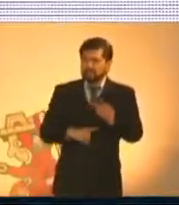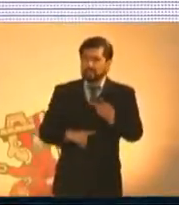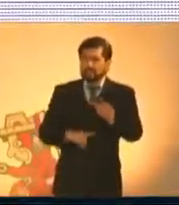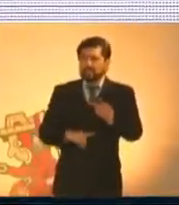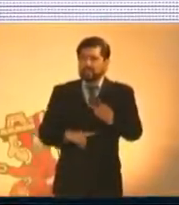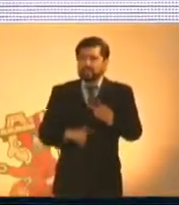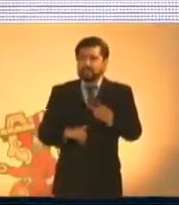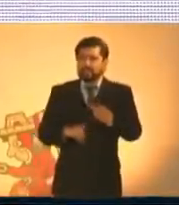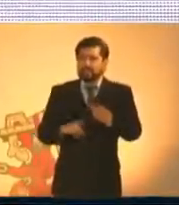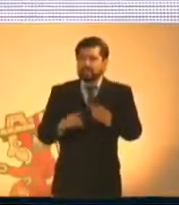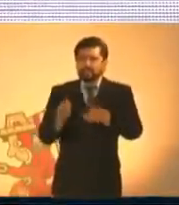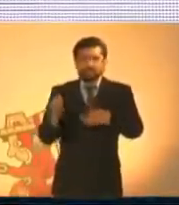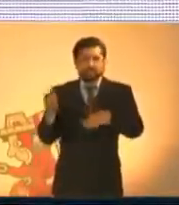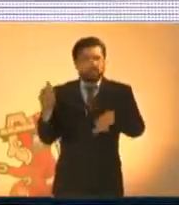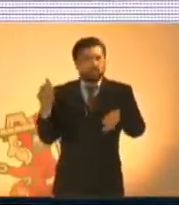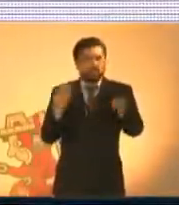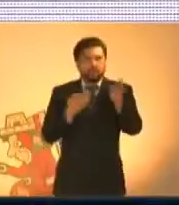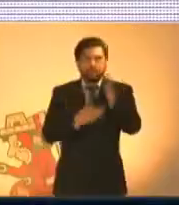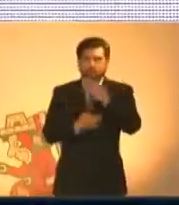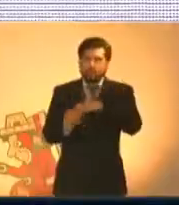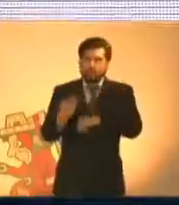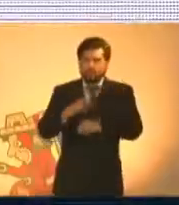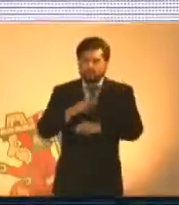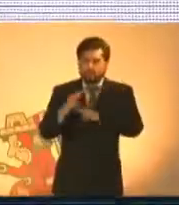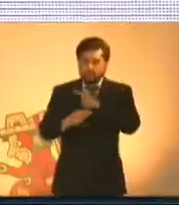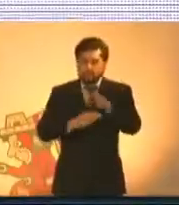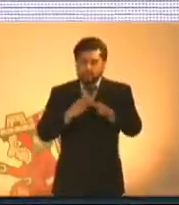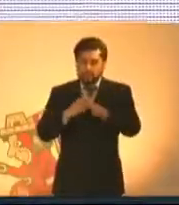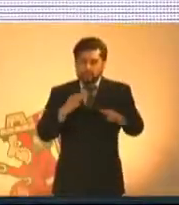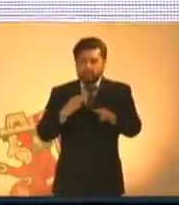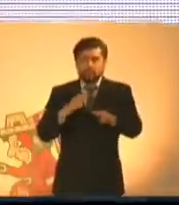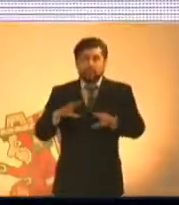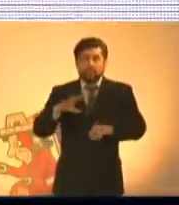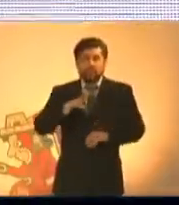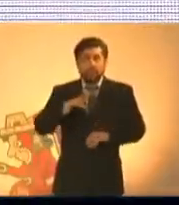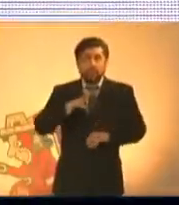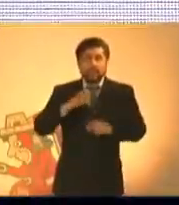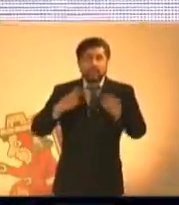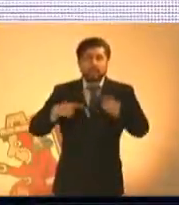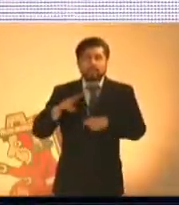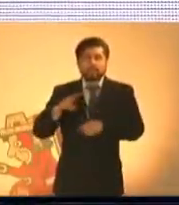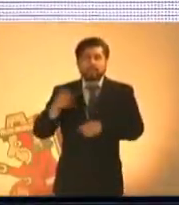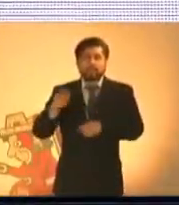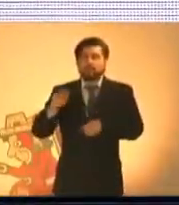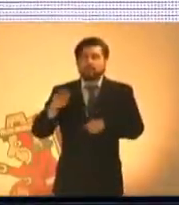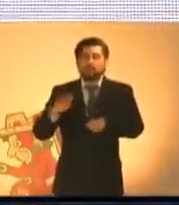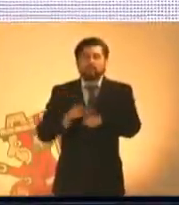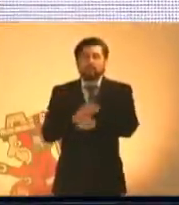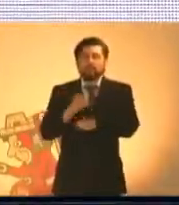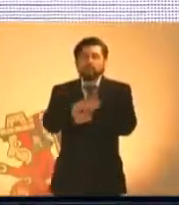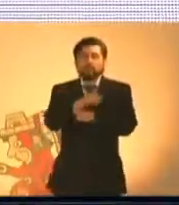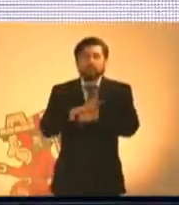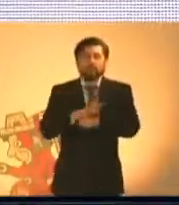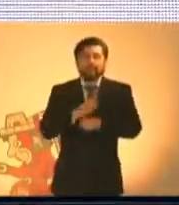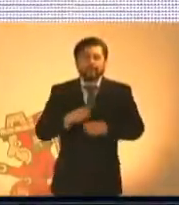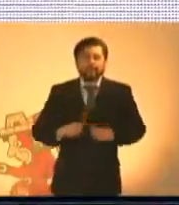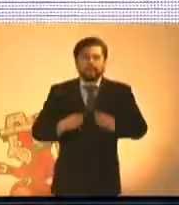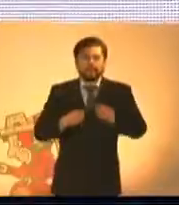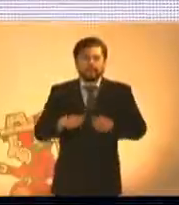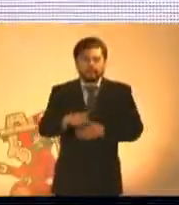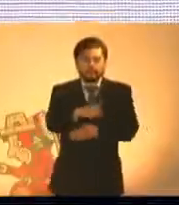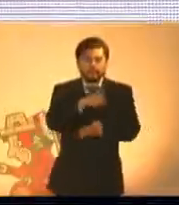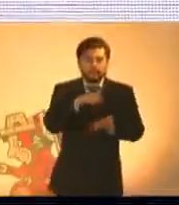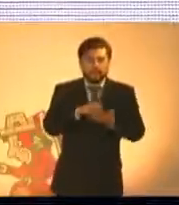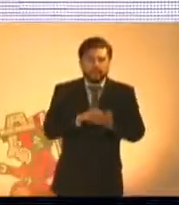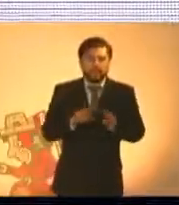estamos por todo el mundo porque somos tierra de migrantes y somos tierra de marinos fresca lo que